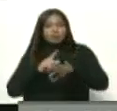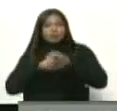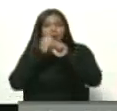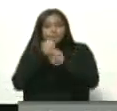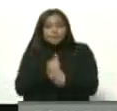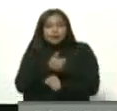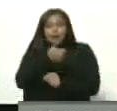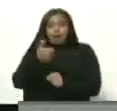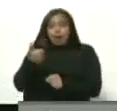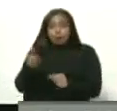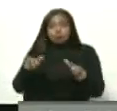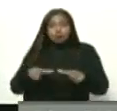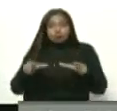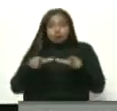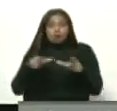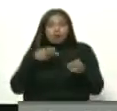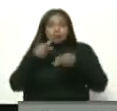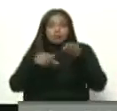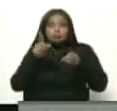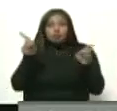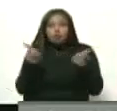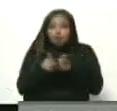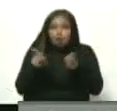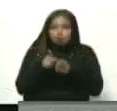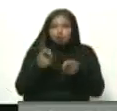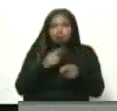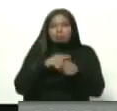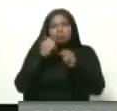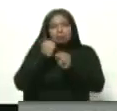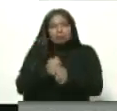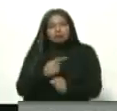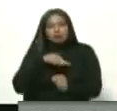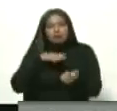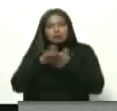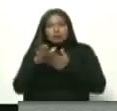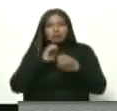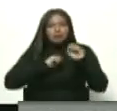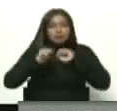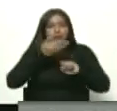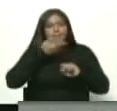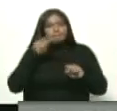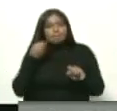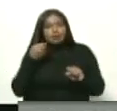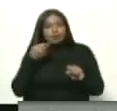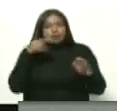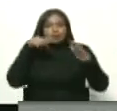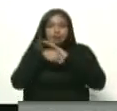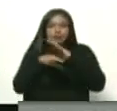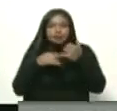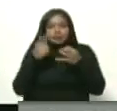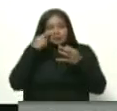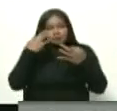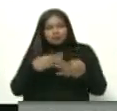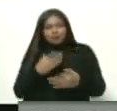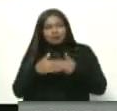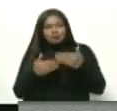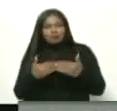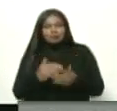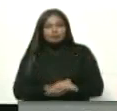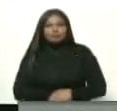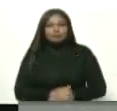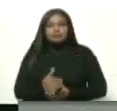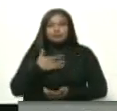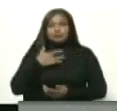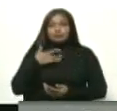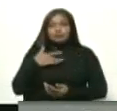en cada una de las estaciones son muy pocos y esto nos garantiza a nosotros una movilidad interna y una seguridad, una sensación